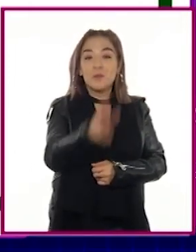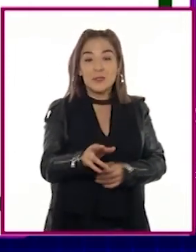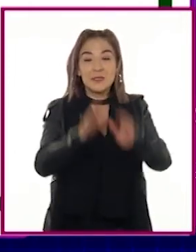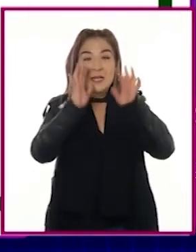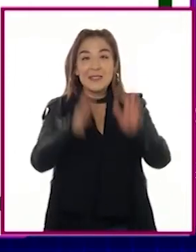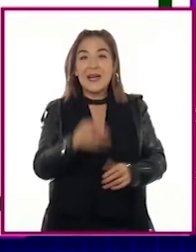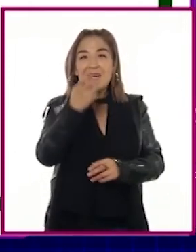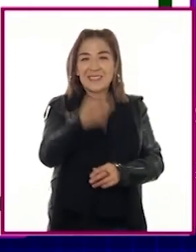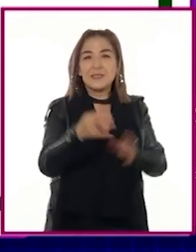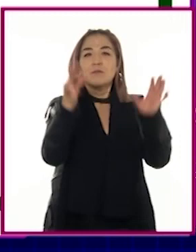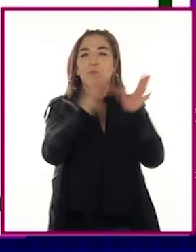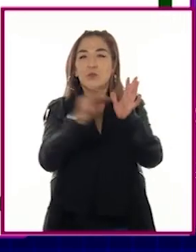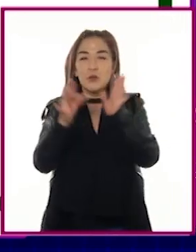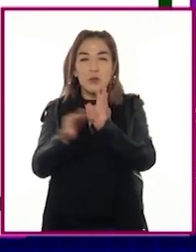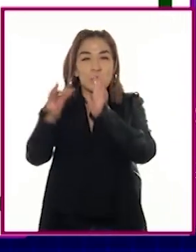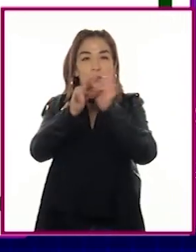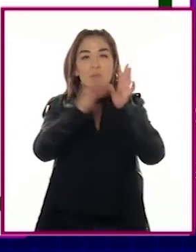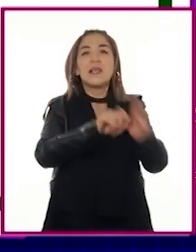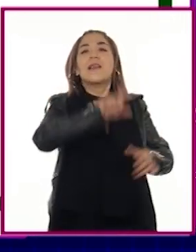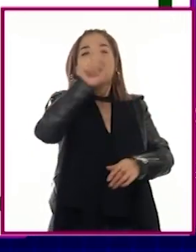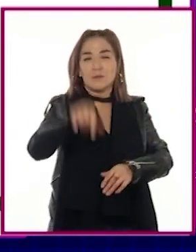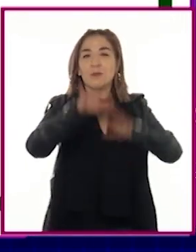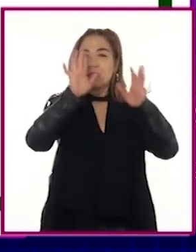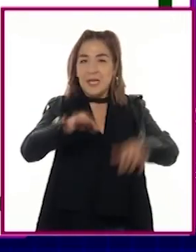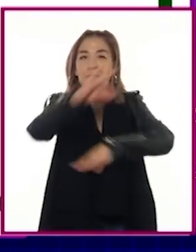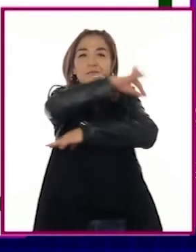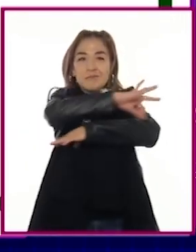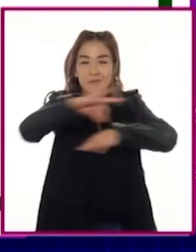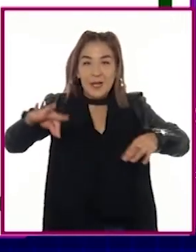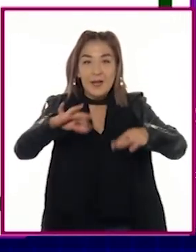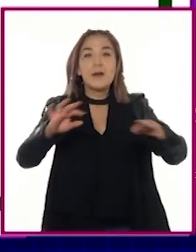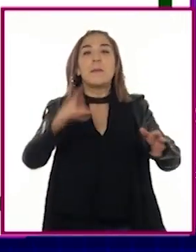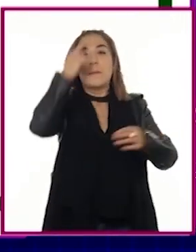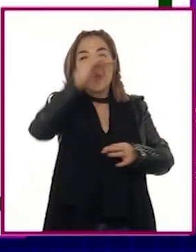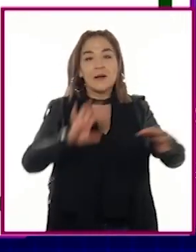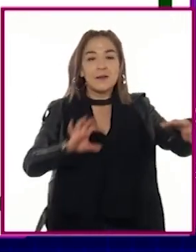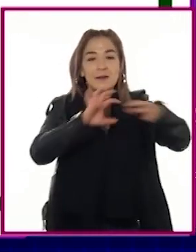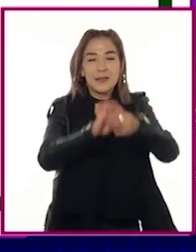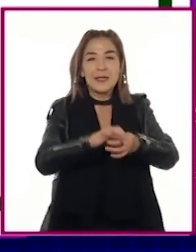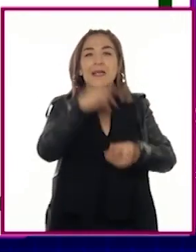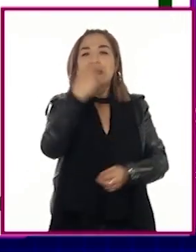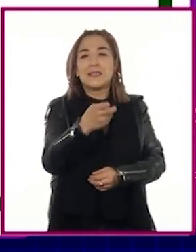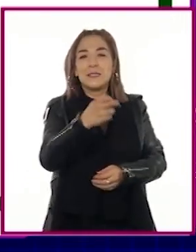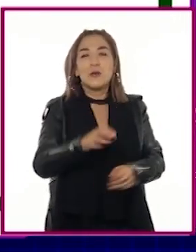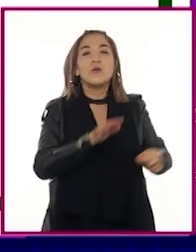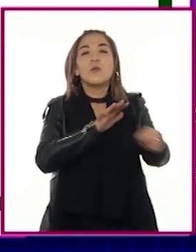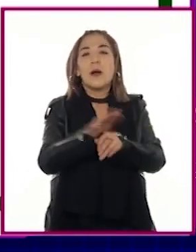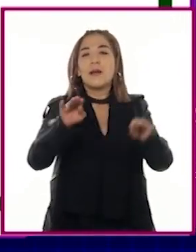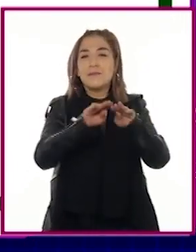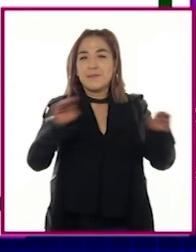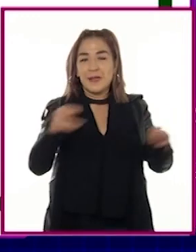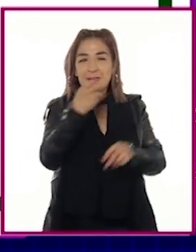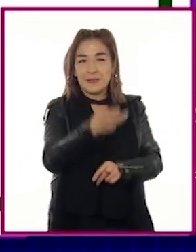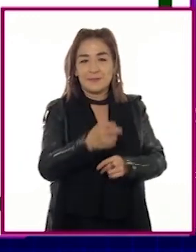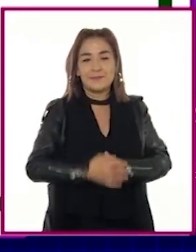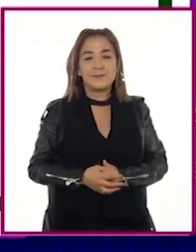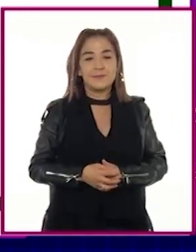vértices del polígono, se trazan los segmentos correspondientes para obtener el simétrico del polígono